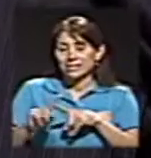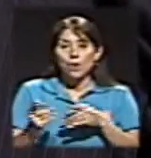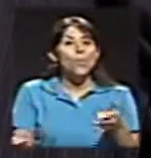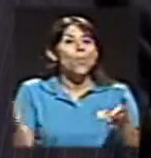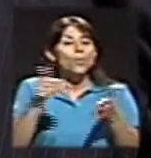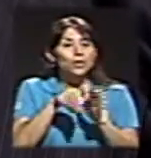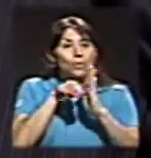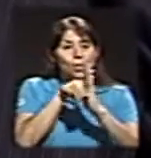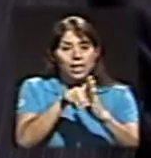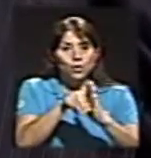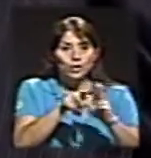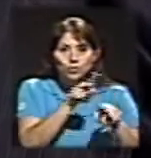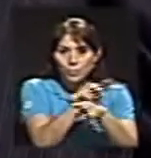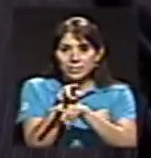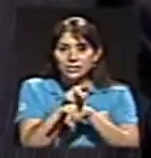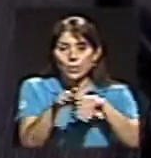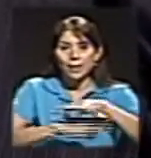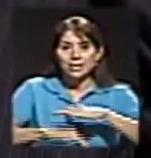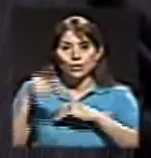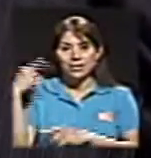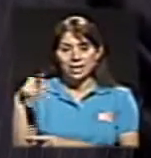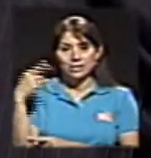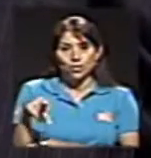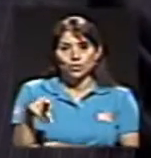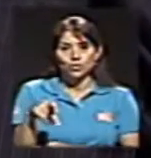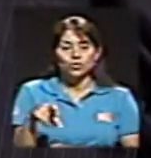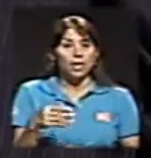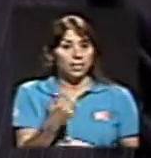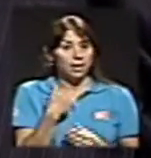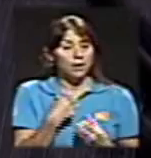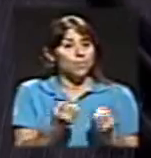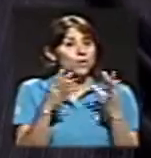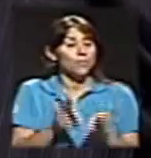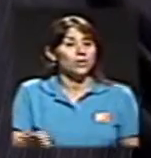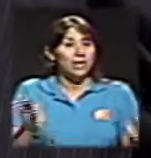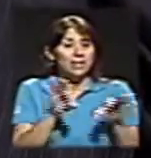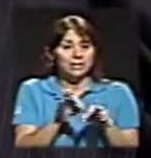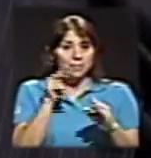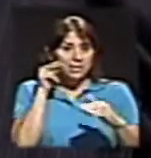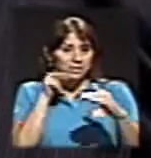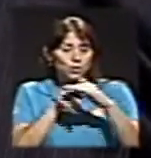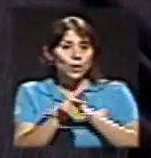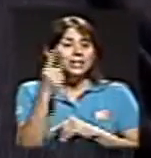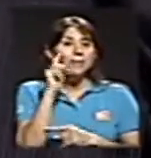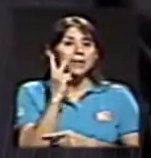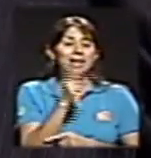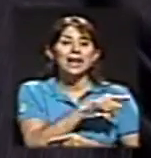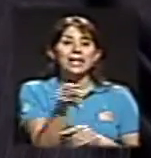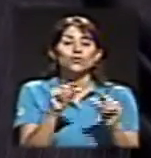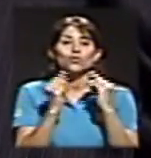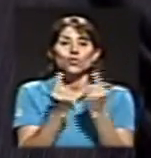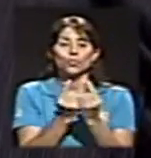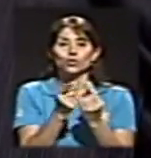riesgos, genera importantes visiones que tenemos que tener claros los supervisores para mirar a esos grupos o a esas